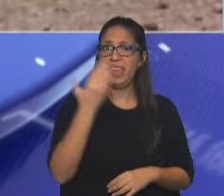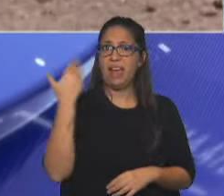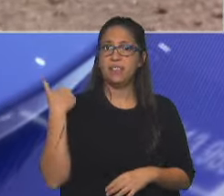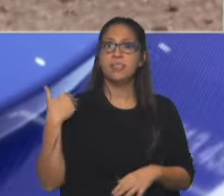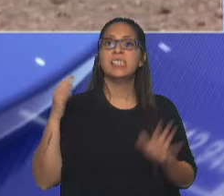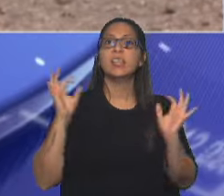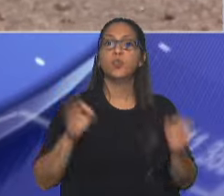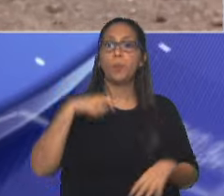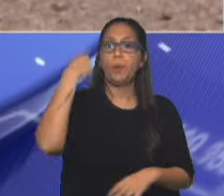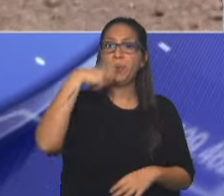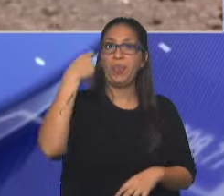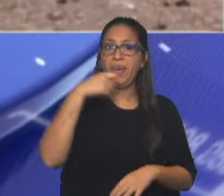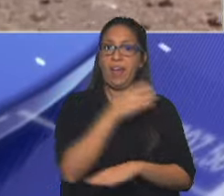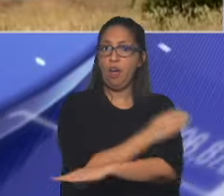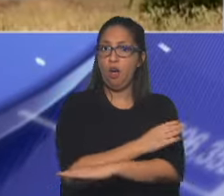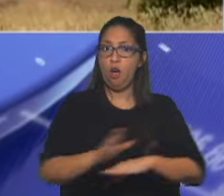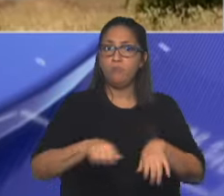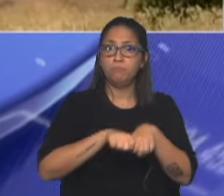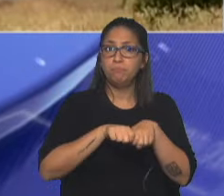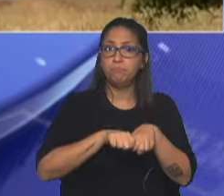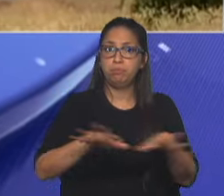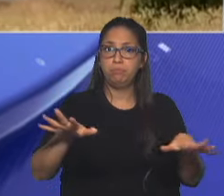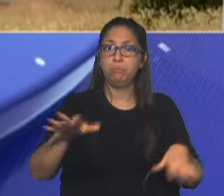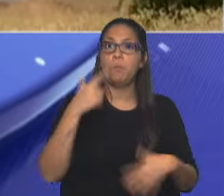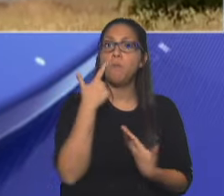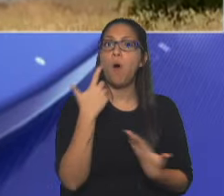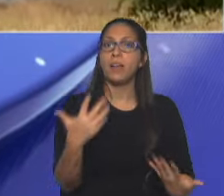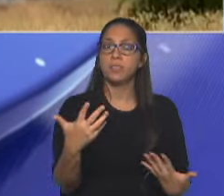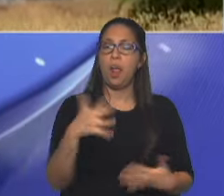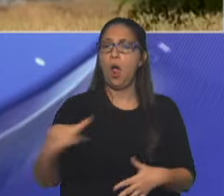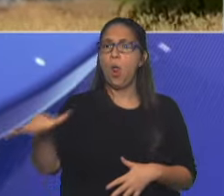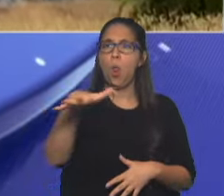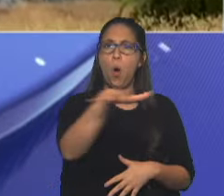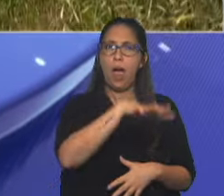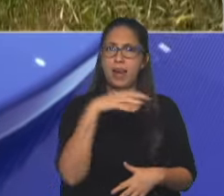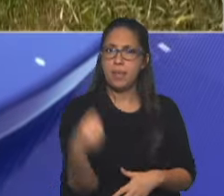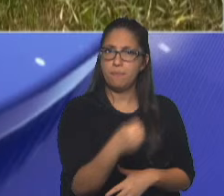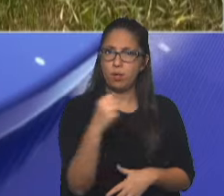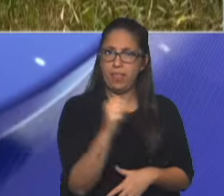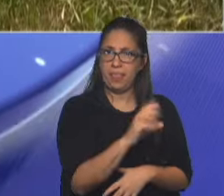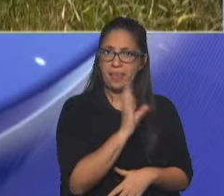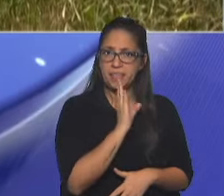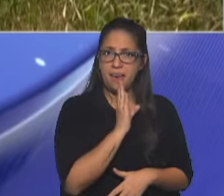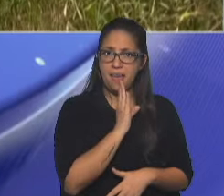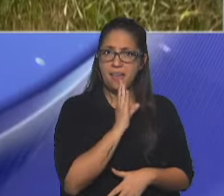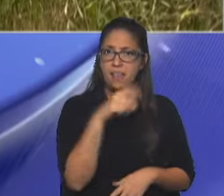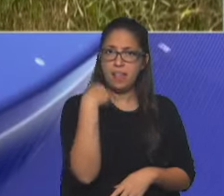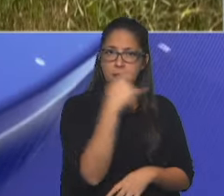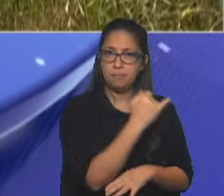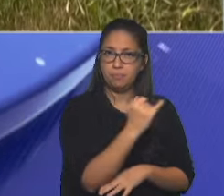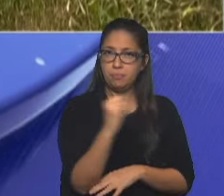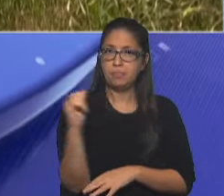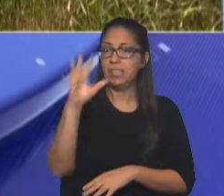conoció un video que dio a conocer el Hezbollah donde mostraba lugares claves de Israel y esto llevó a que el